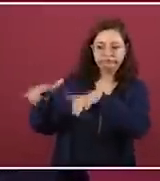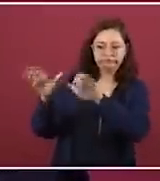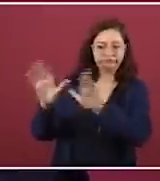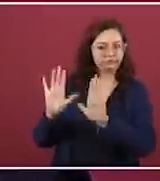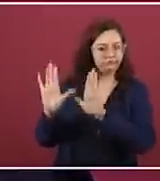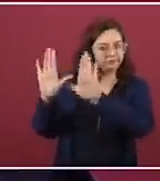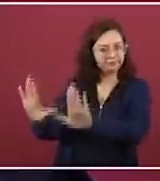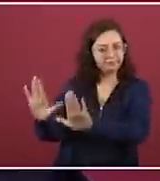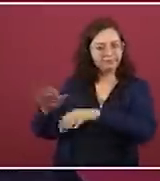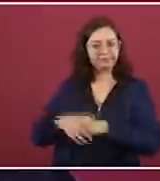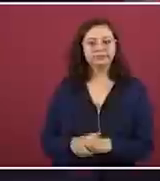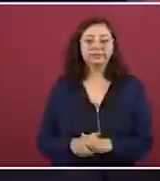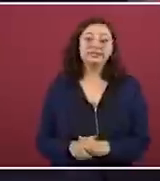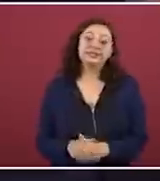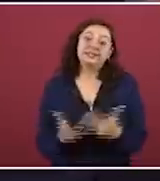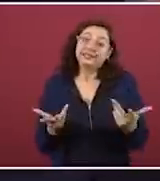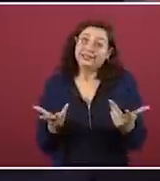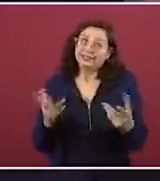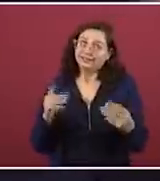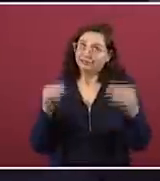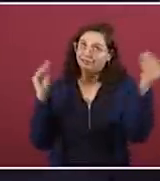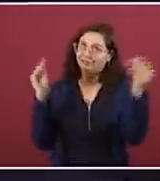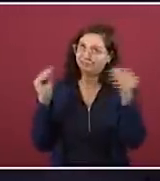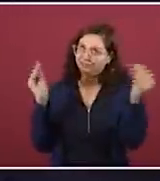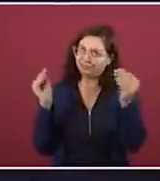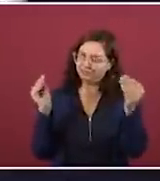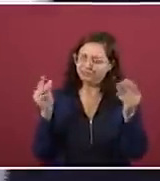Vamos a la polémica, que es buena.